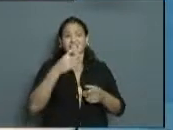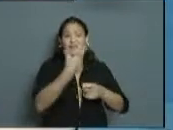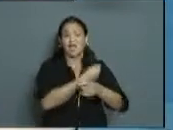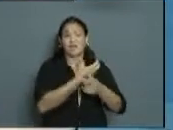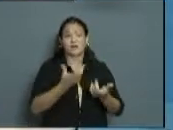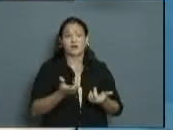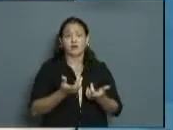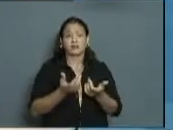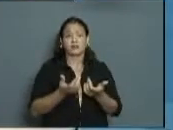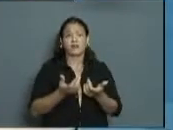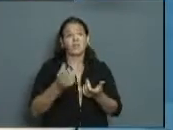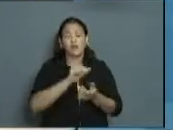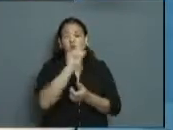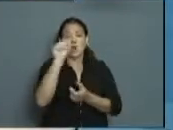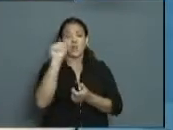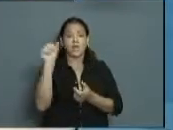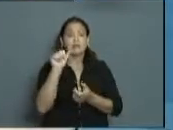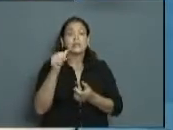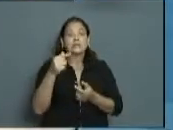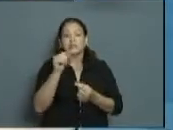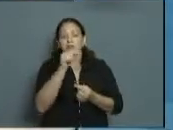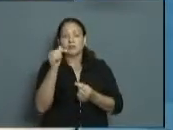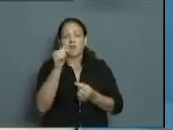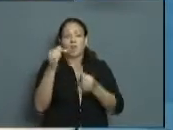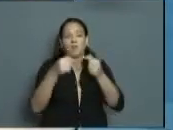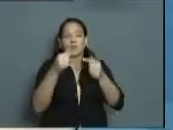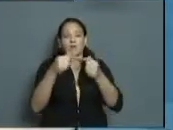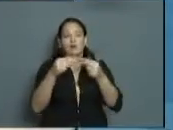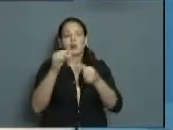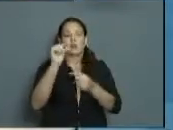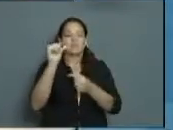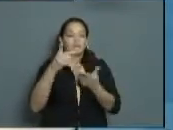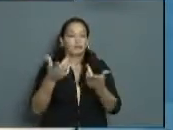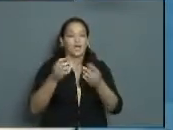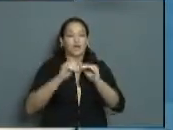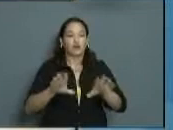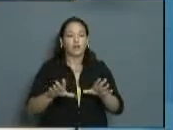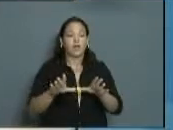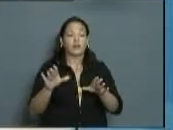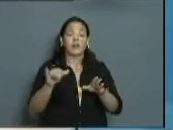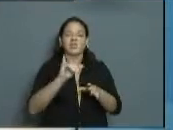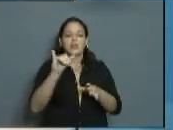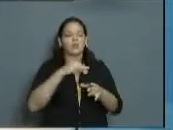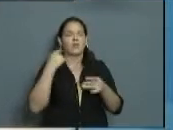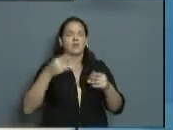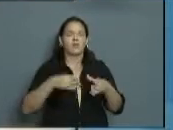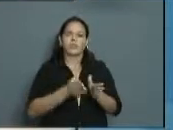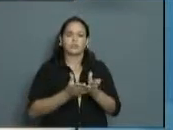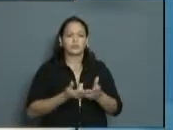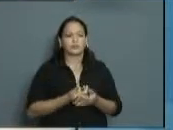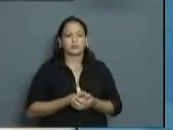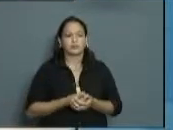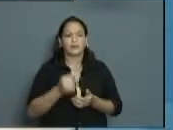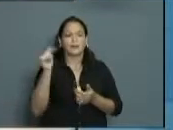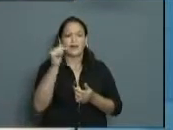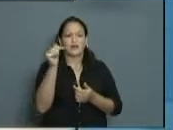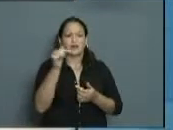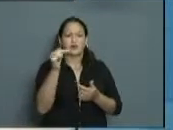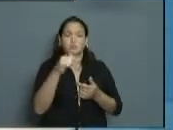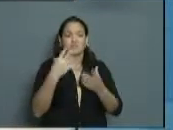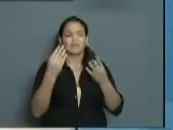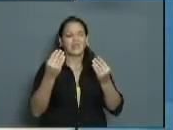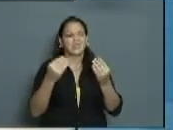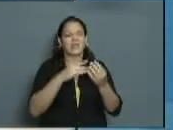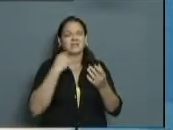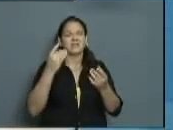vacunarse para lograr paulatinamente volver a la normalidad. También que disminuyan los fallecidos. La COVID-19 ya bastante vidas ha